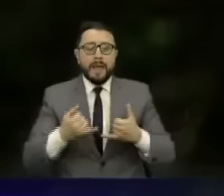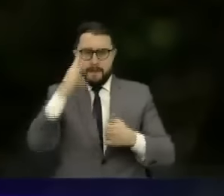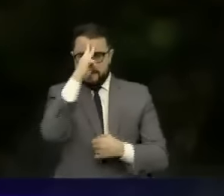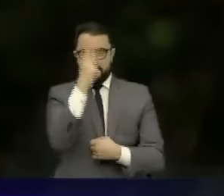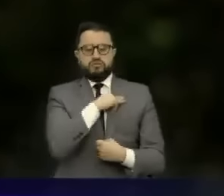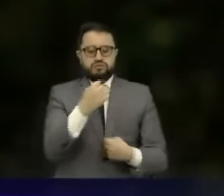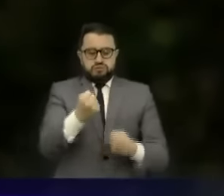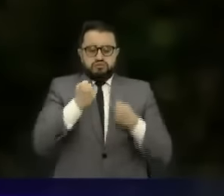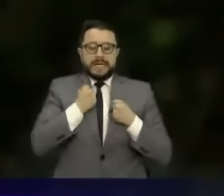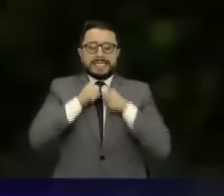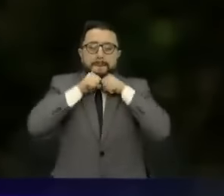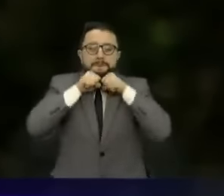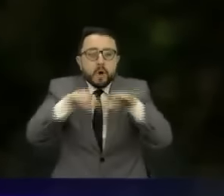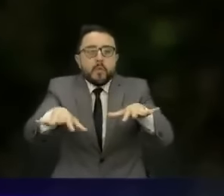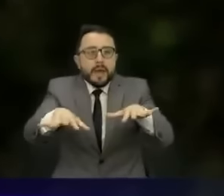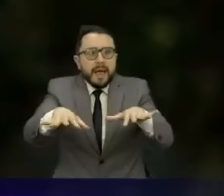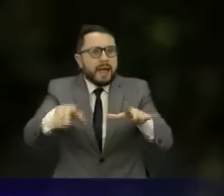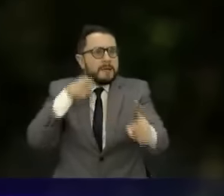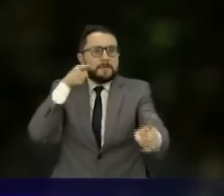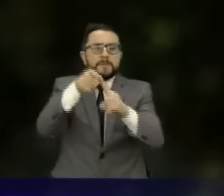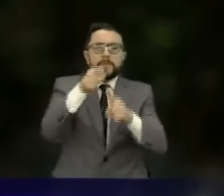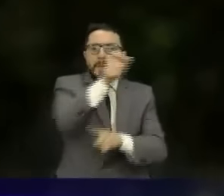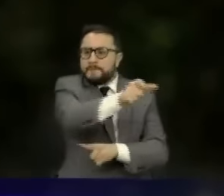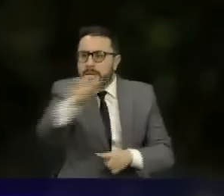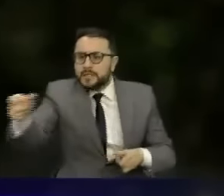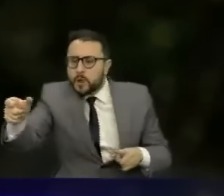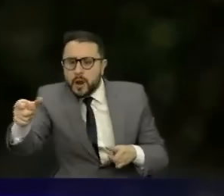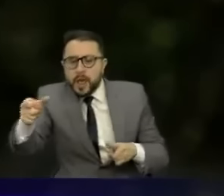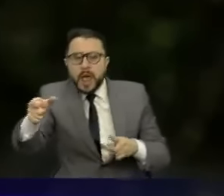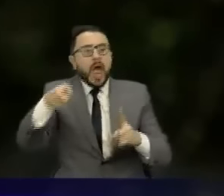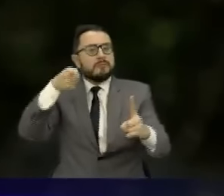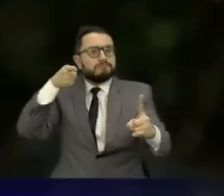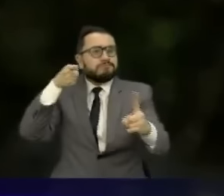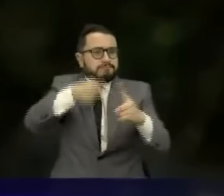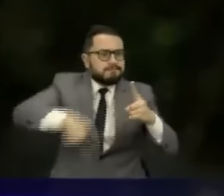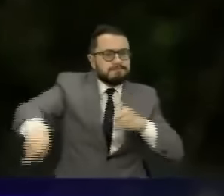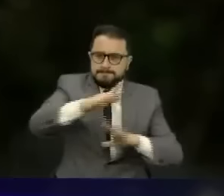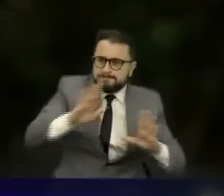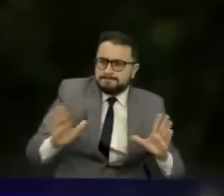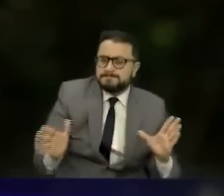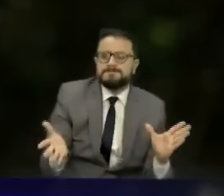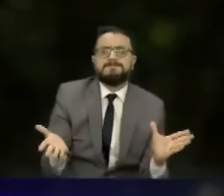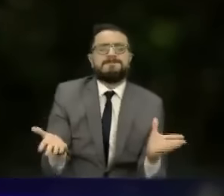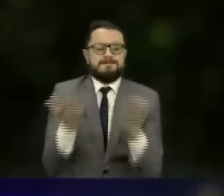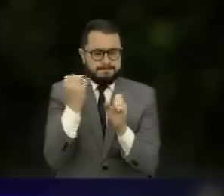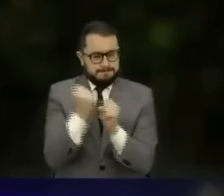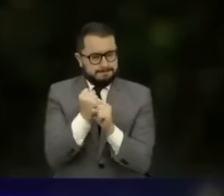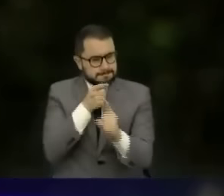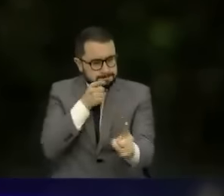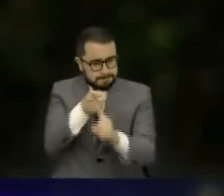pueblo, para el pueblo y por el pueblo. Y por eso una